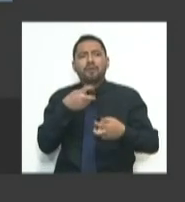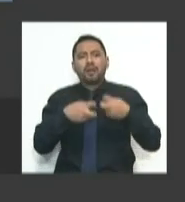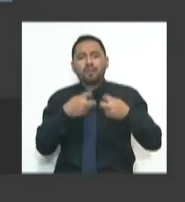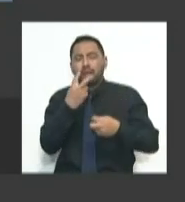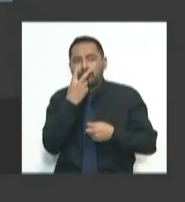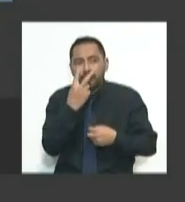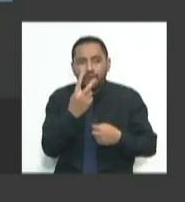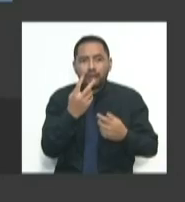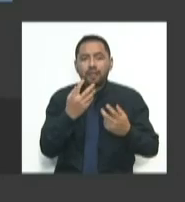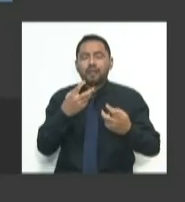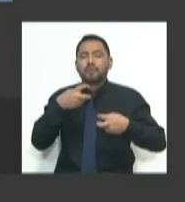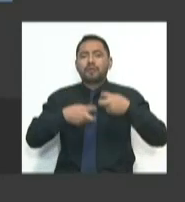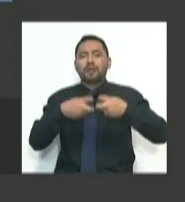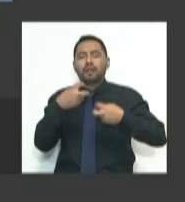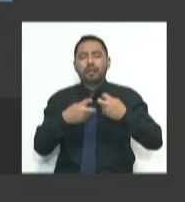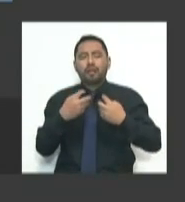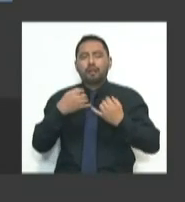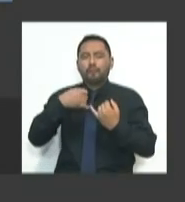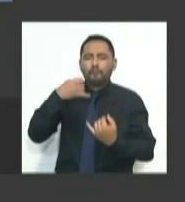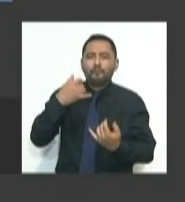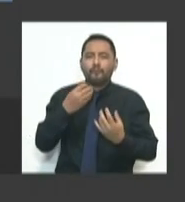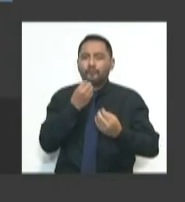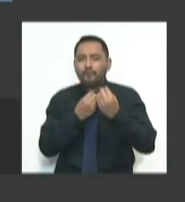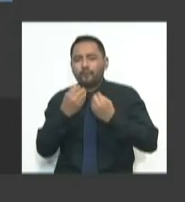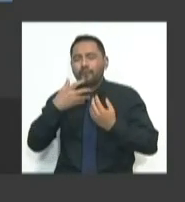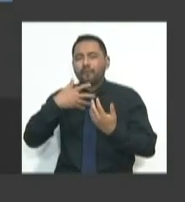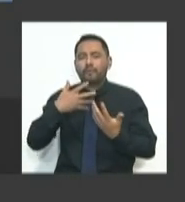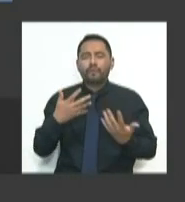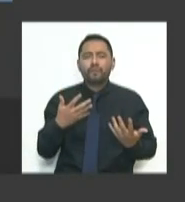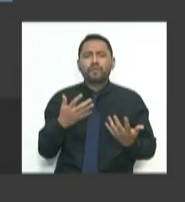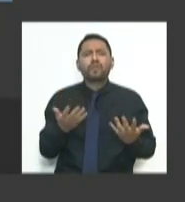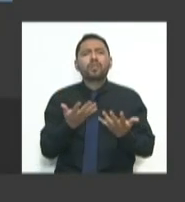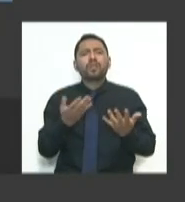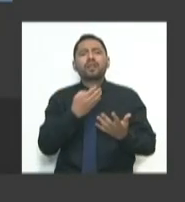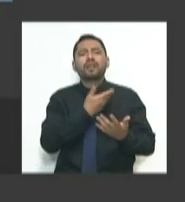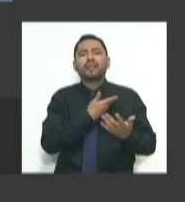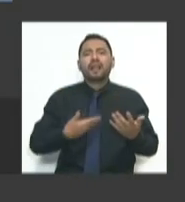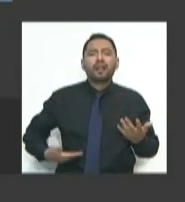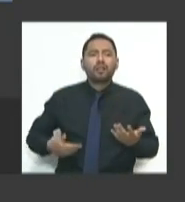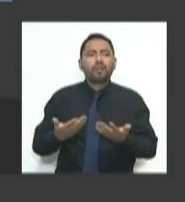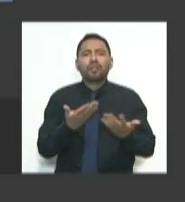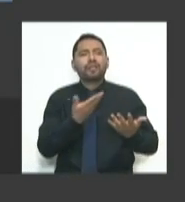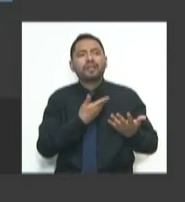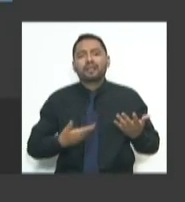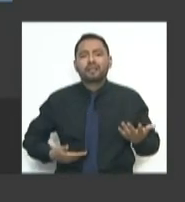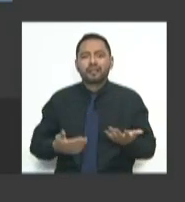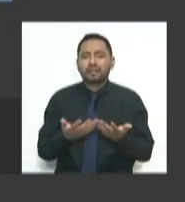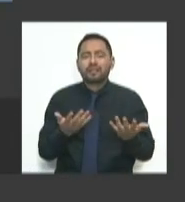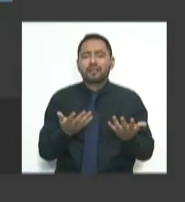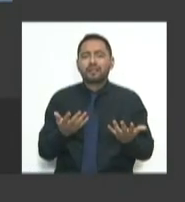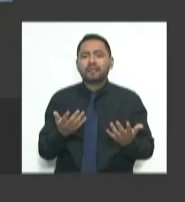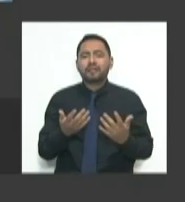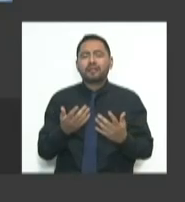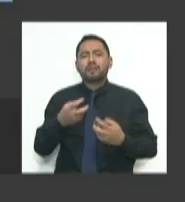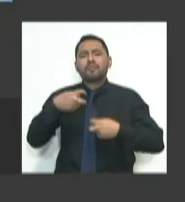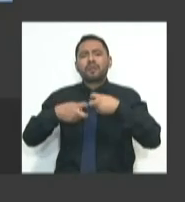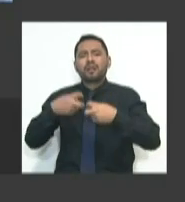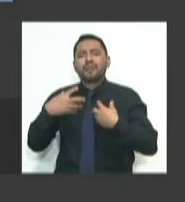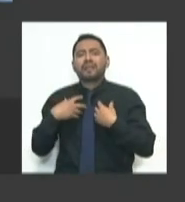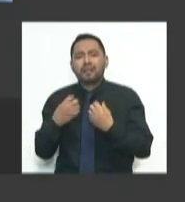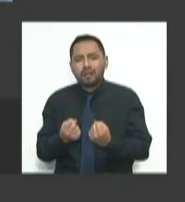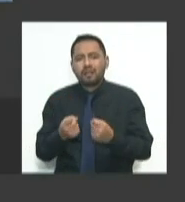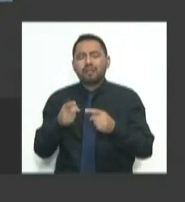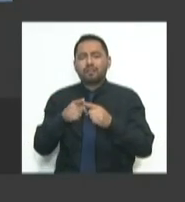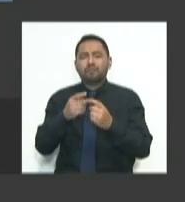desafección si quiere ser una parte del pueblo peruano para con el fujimorismo y también para con la clase política en general ella es muy consciente